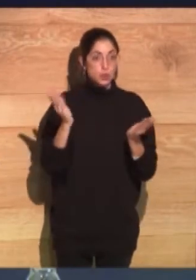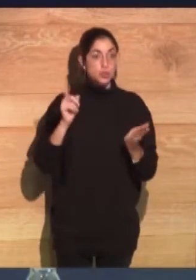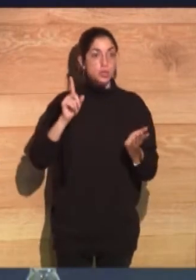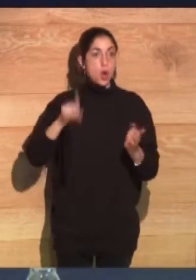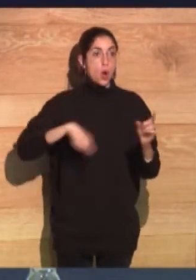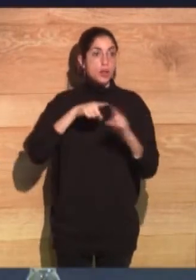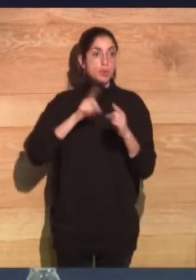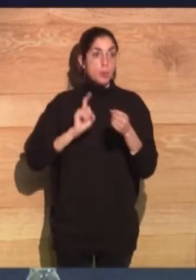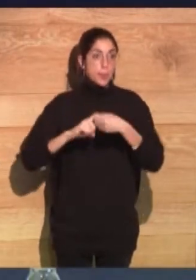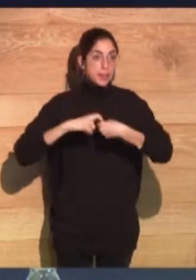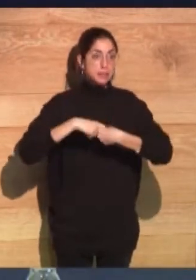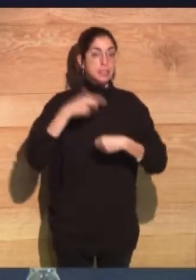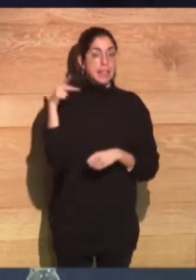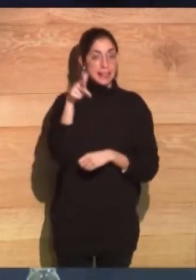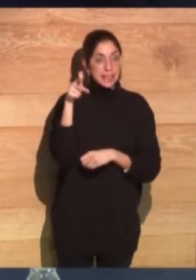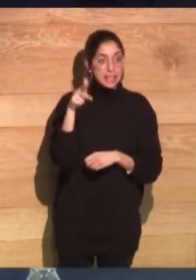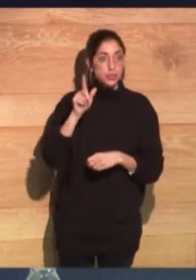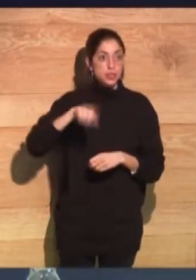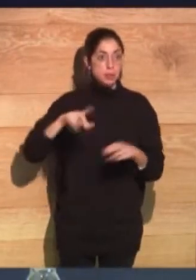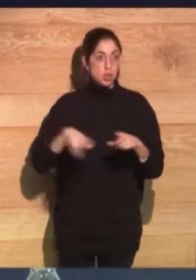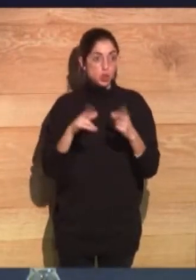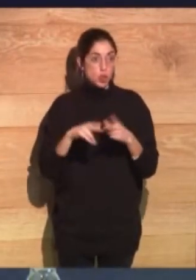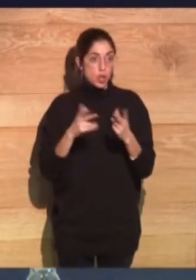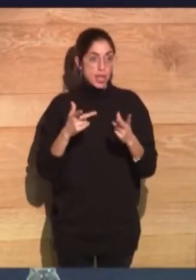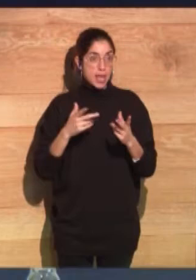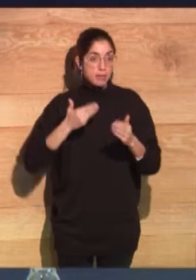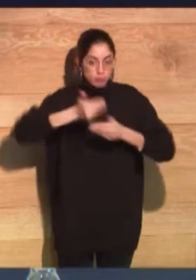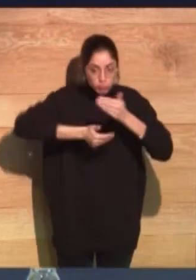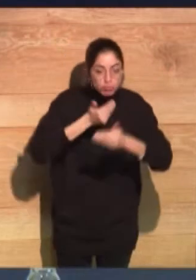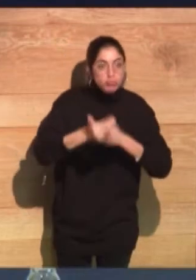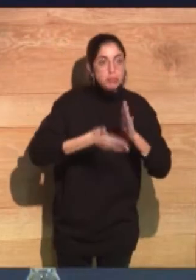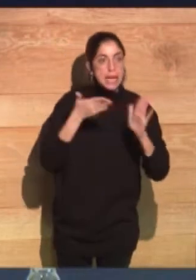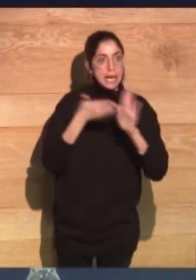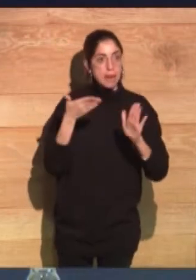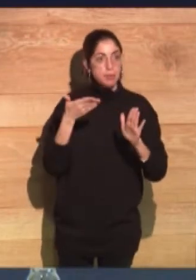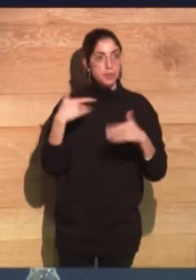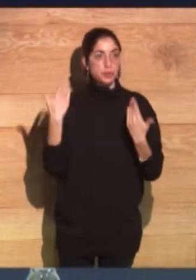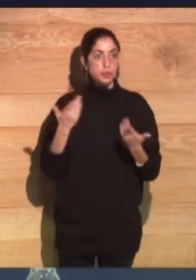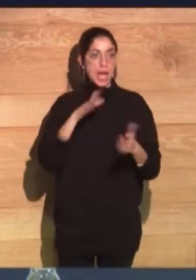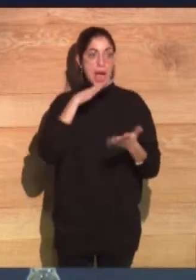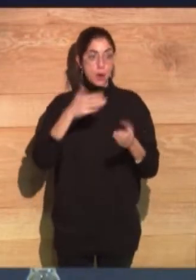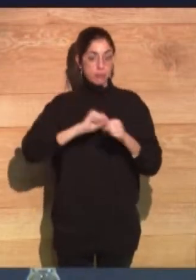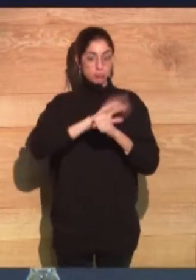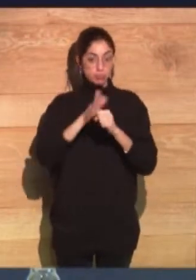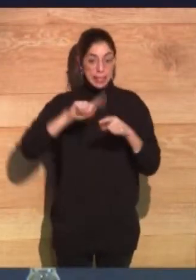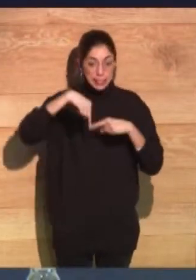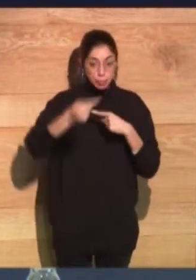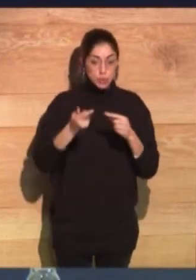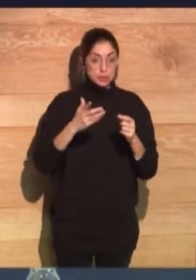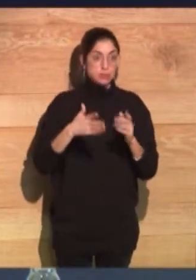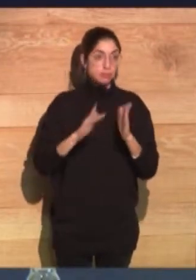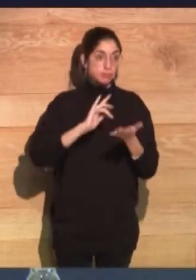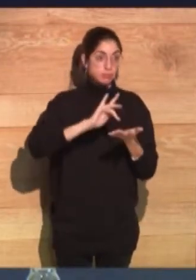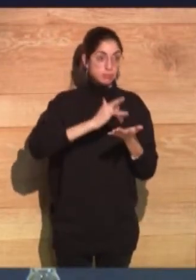una sociedad que cada vez vive cambios más acelerados y que desde la pandemia además ha tenido un avance muy relevante en materia de